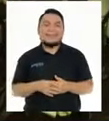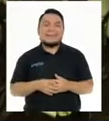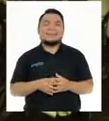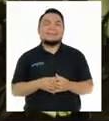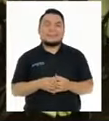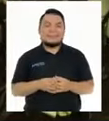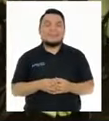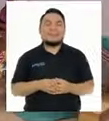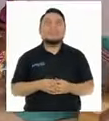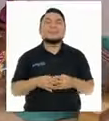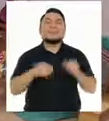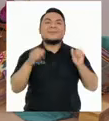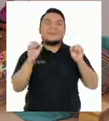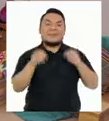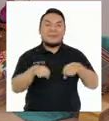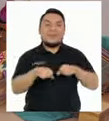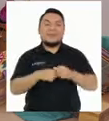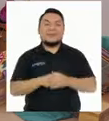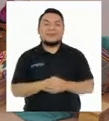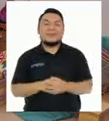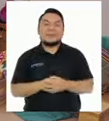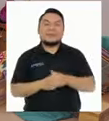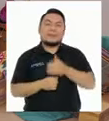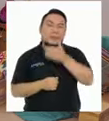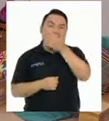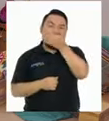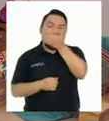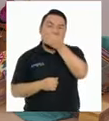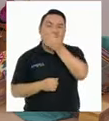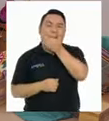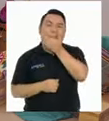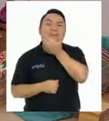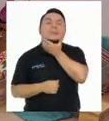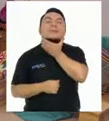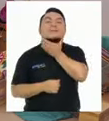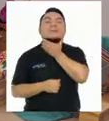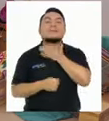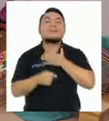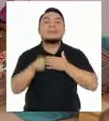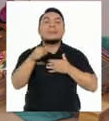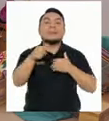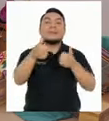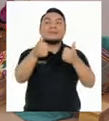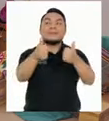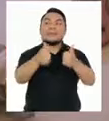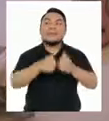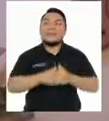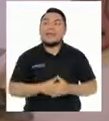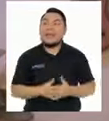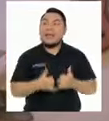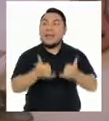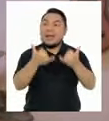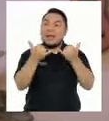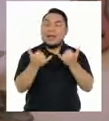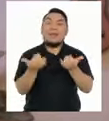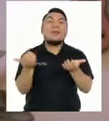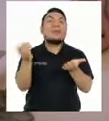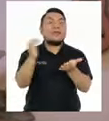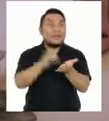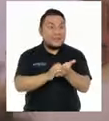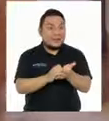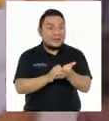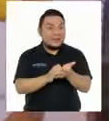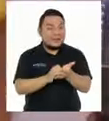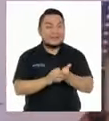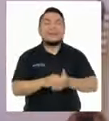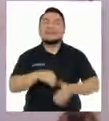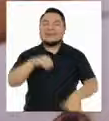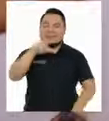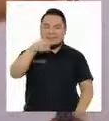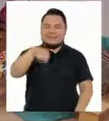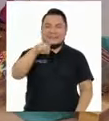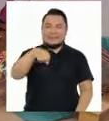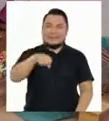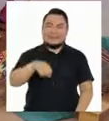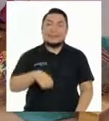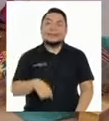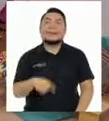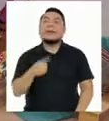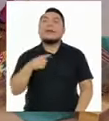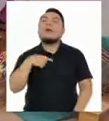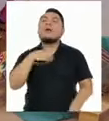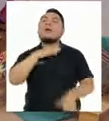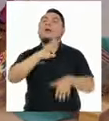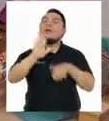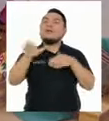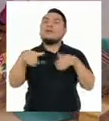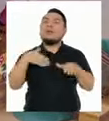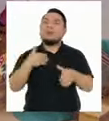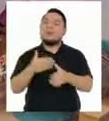sí, qué bien. Muy bien, lo repetimos. ¡Claro! Recogemos